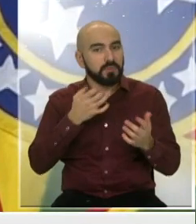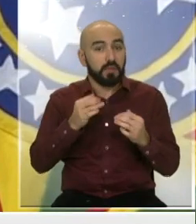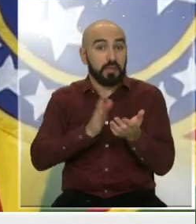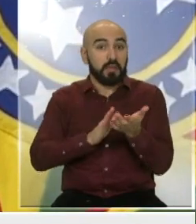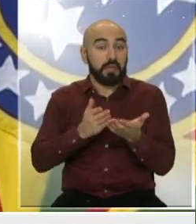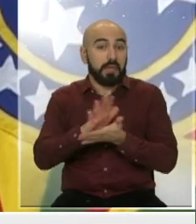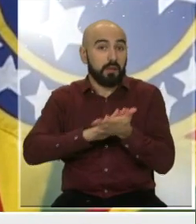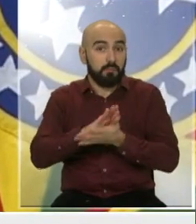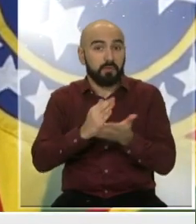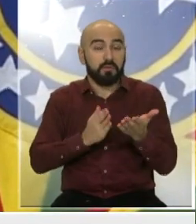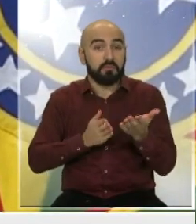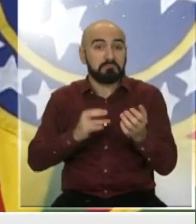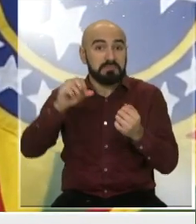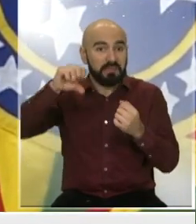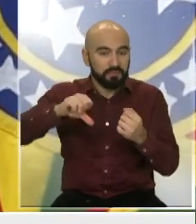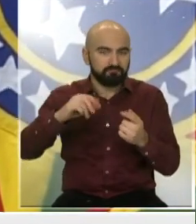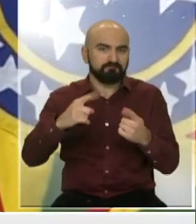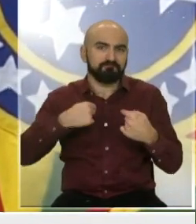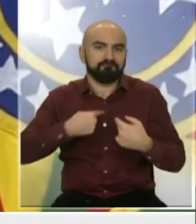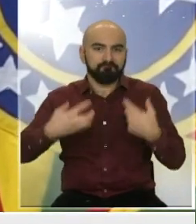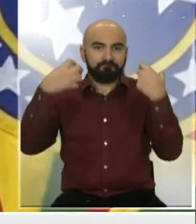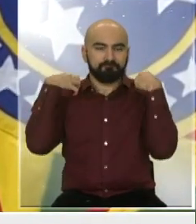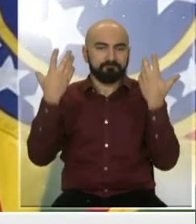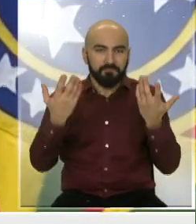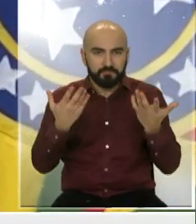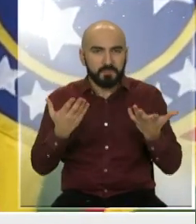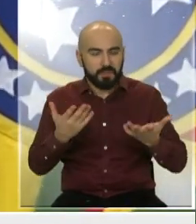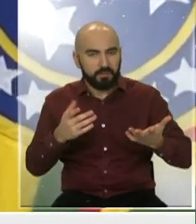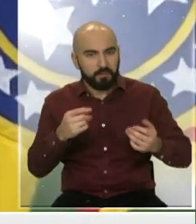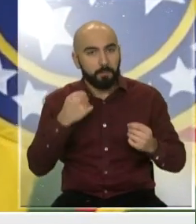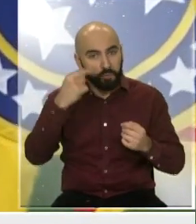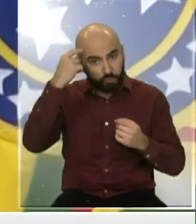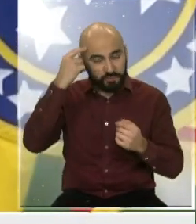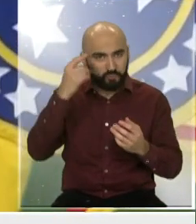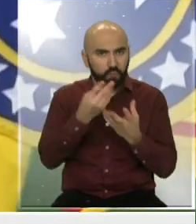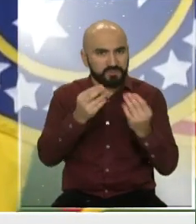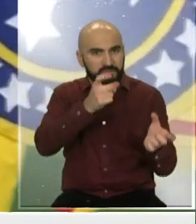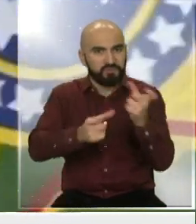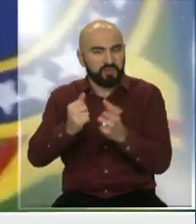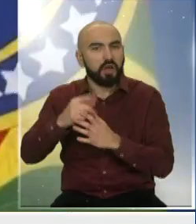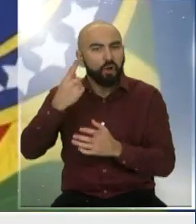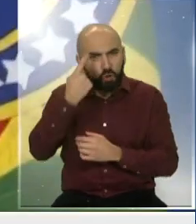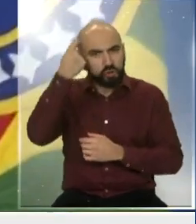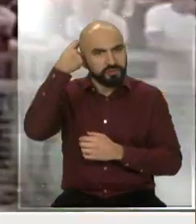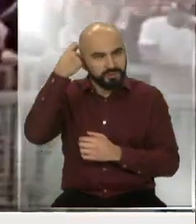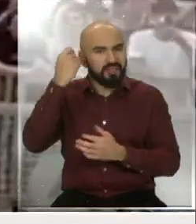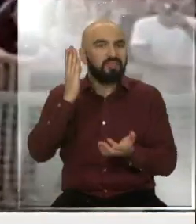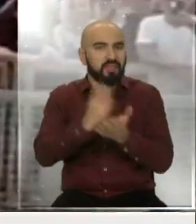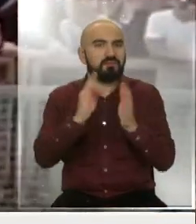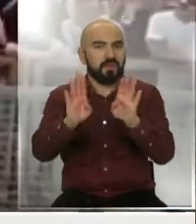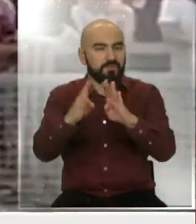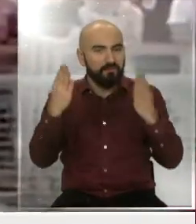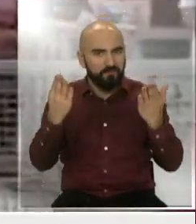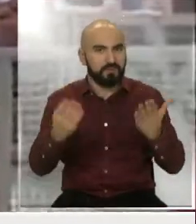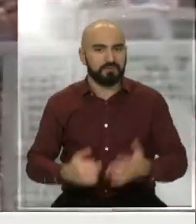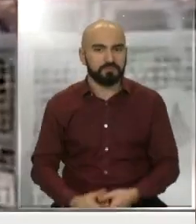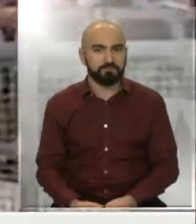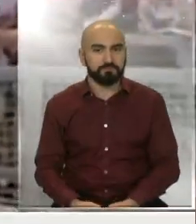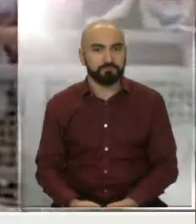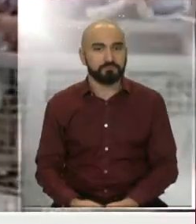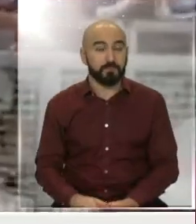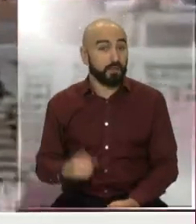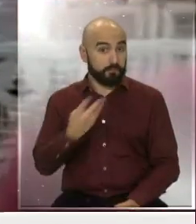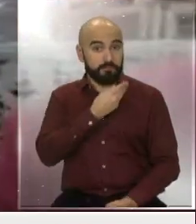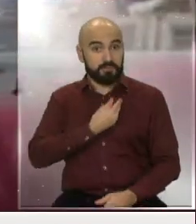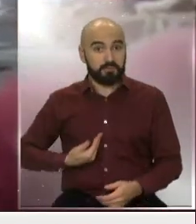en mi regazo. Pero yo pienso, y mucha gente que está tomando conciencia de ello, que hay que abrir. Bolsonaro ha minimizado